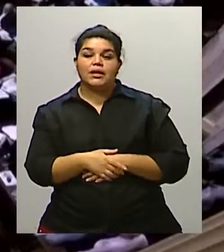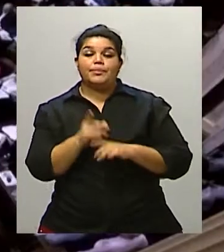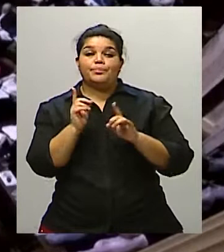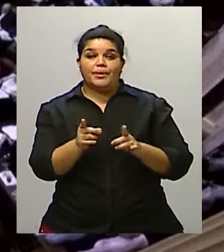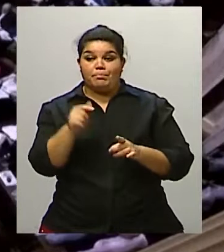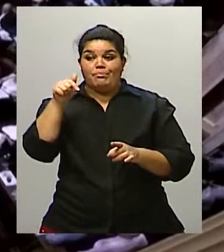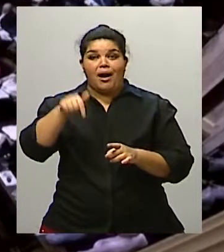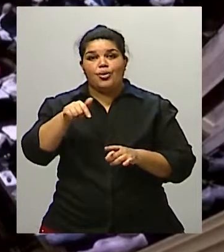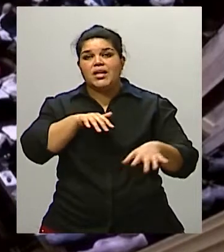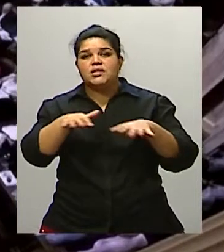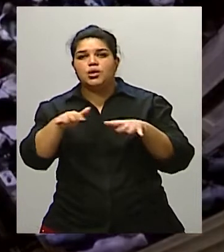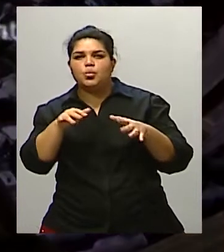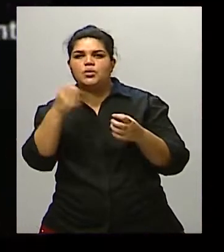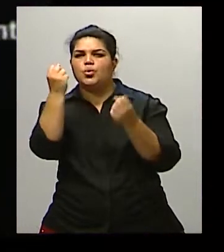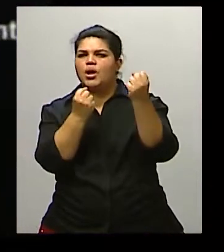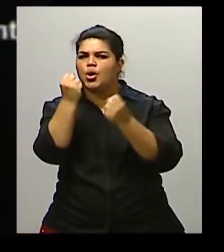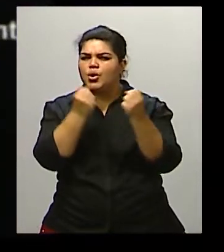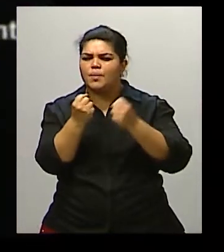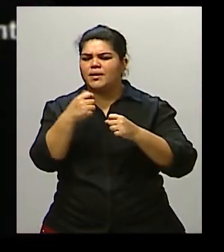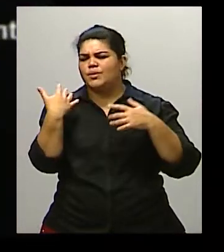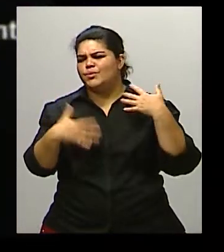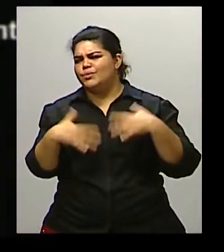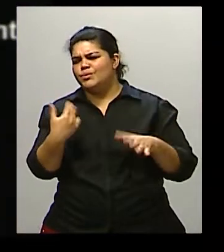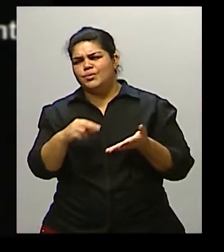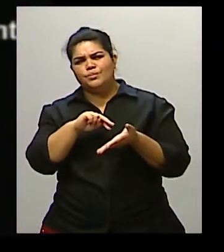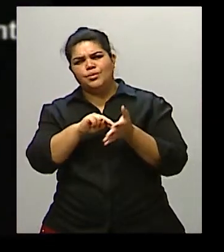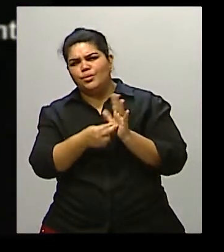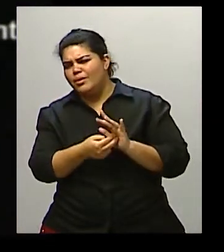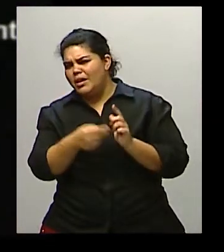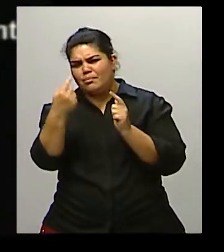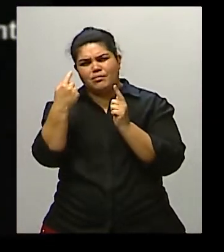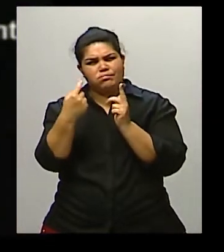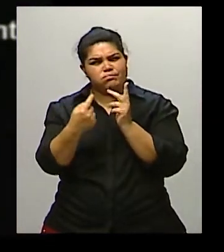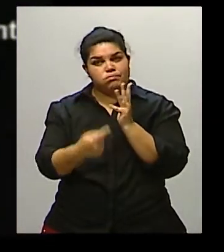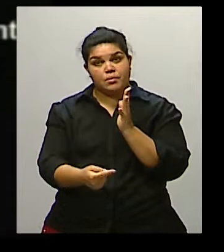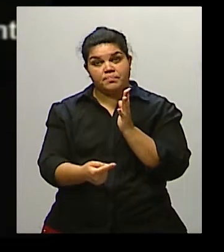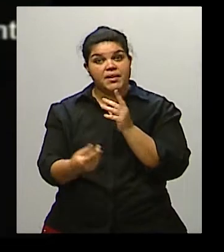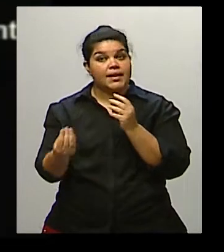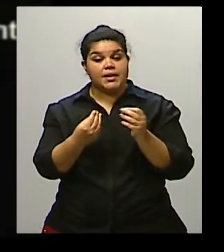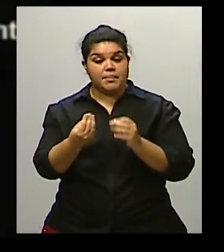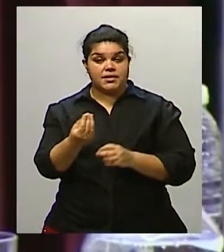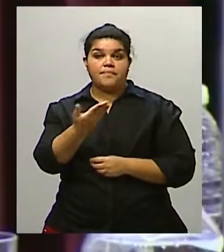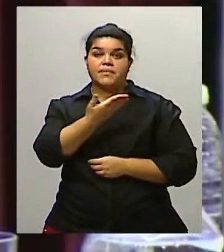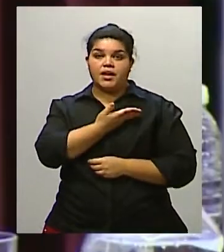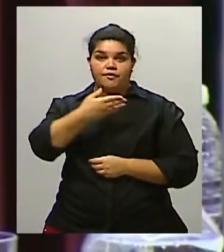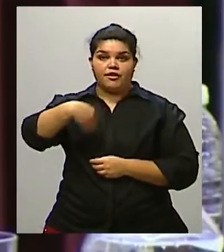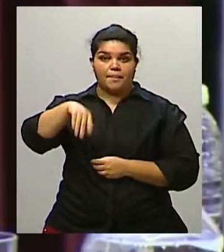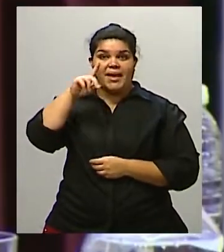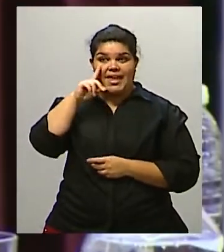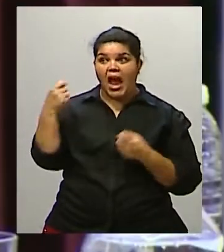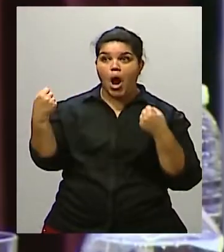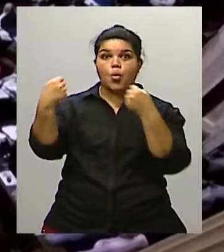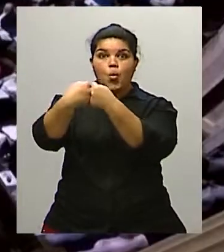es crítica, digamos. ¿Por qué es crítica? Porque el acuerdo con el fondo, tal vez sí era